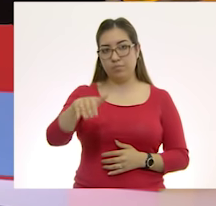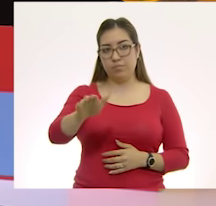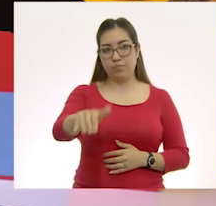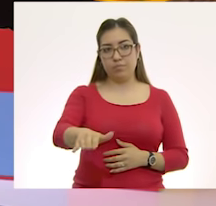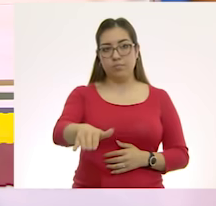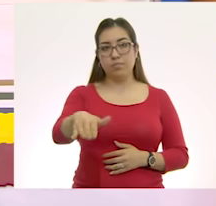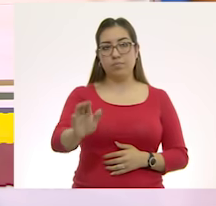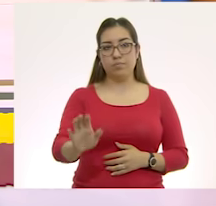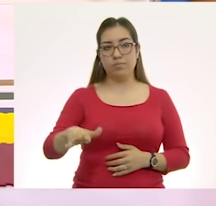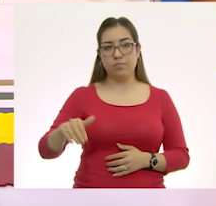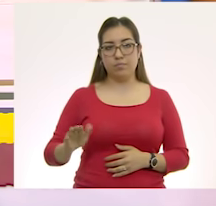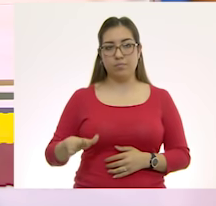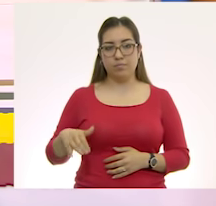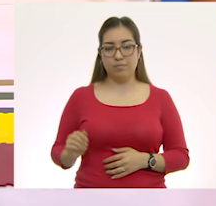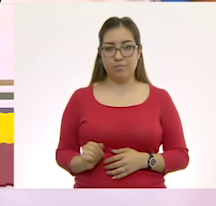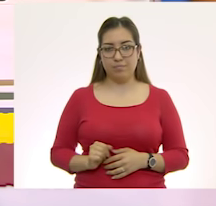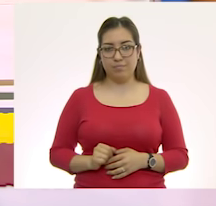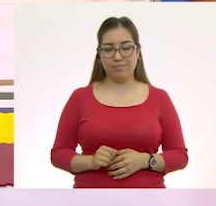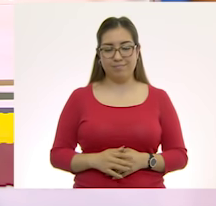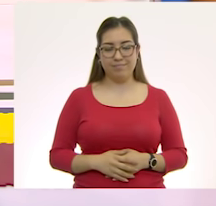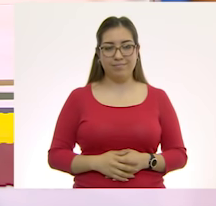1, 2, 3, 4. Y regresamos.